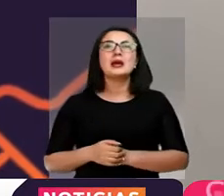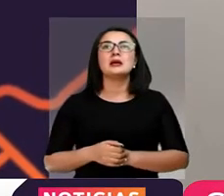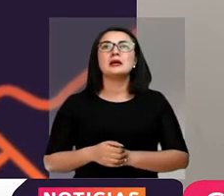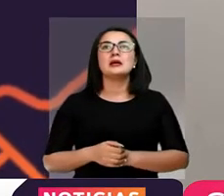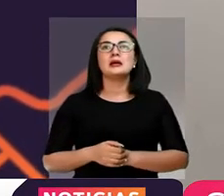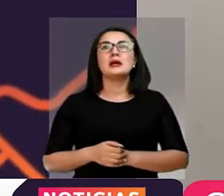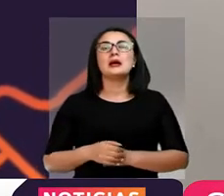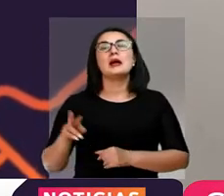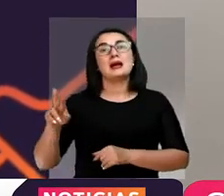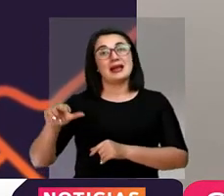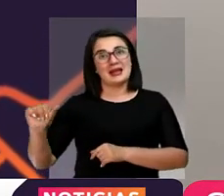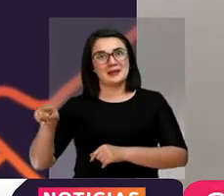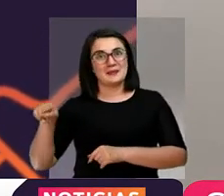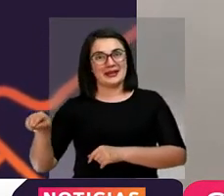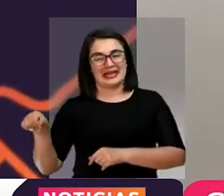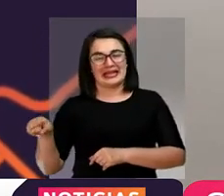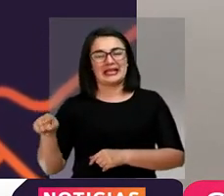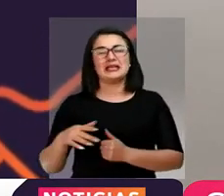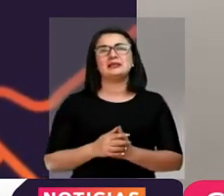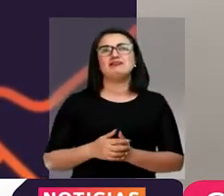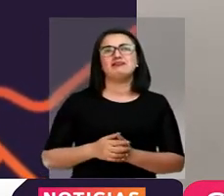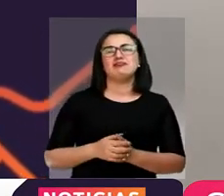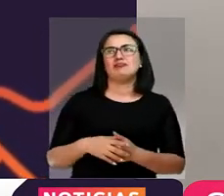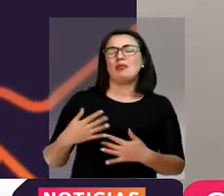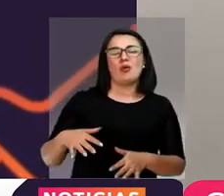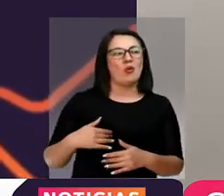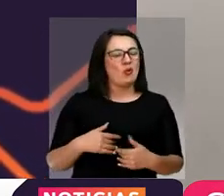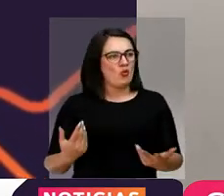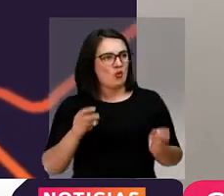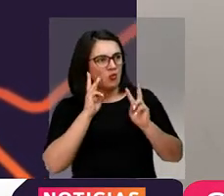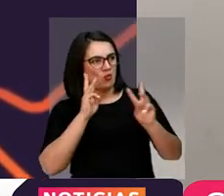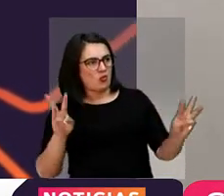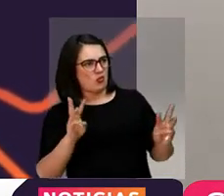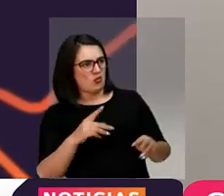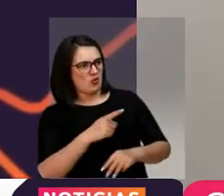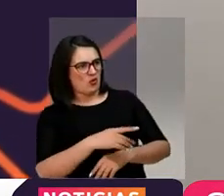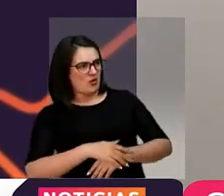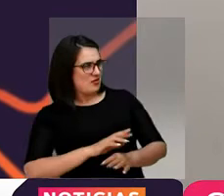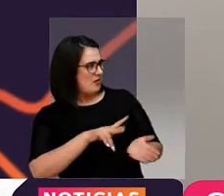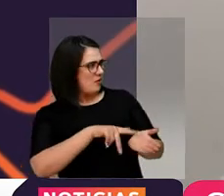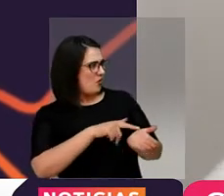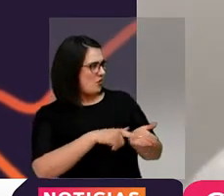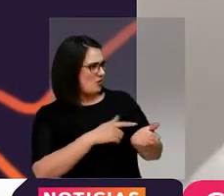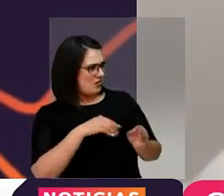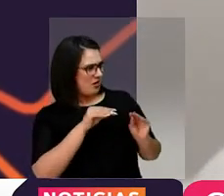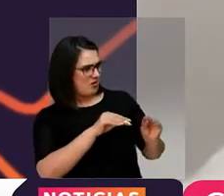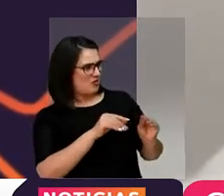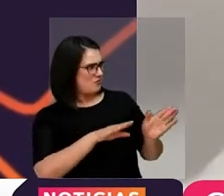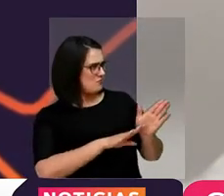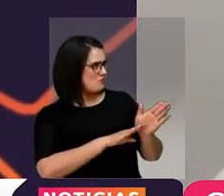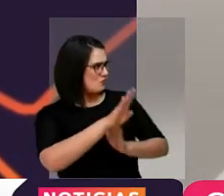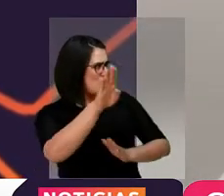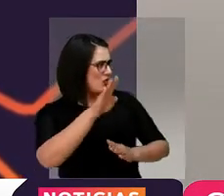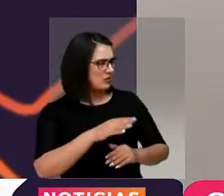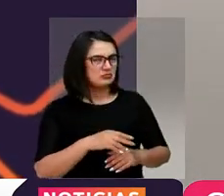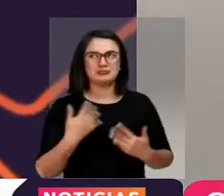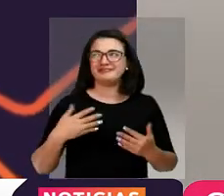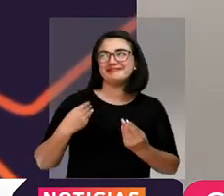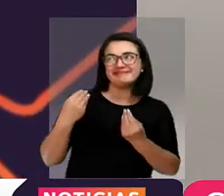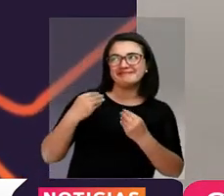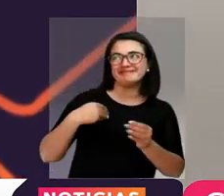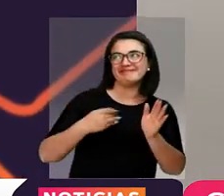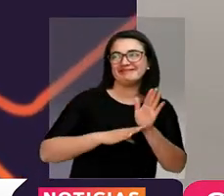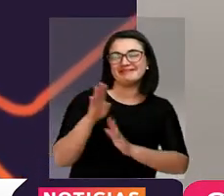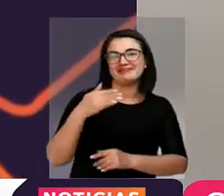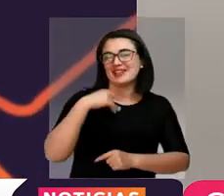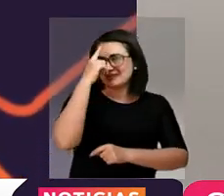también es como, oh my God, ¿qué has hecho con el skate, con lo que yo te enseñé? Entonces, no es solo mi sueño,